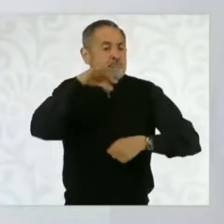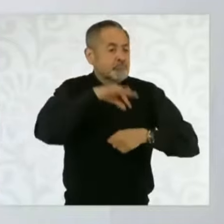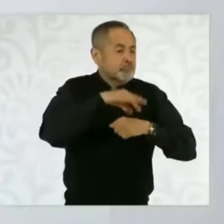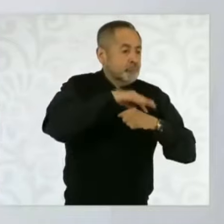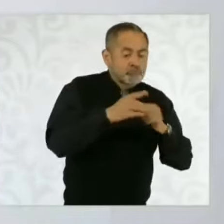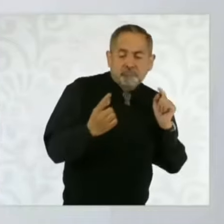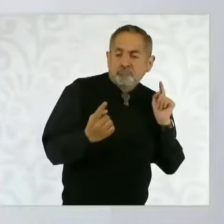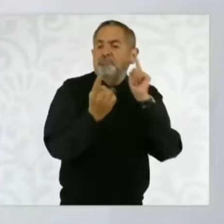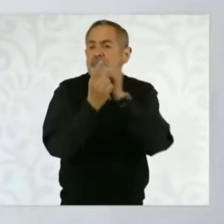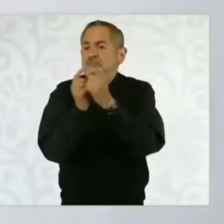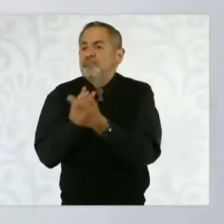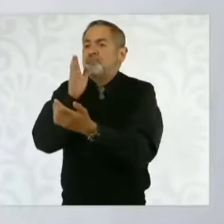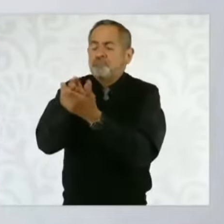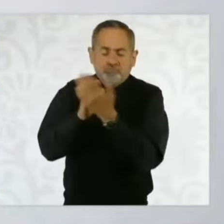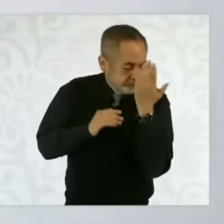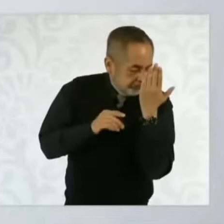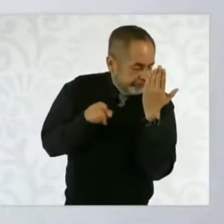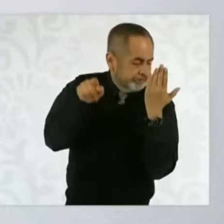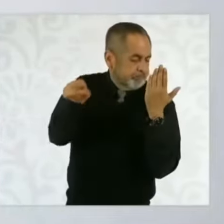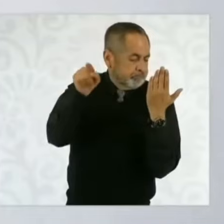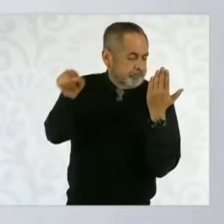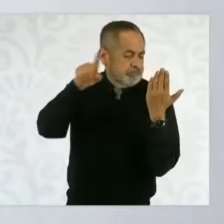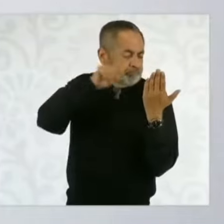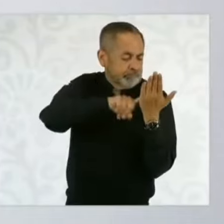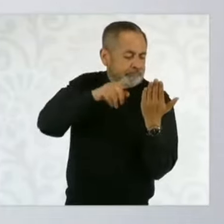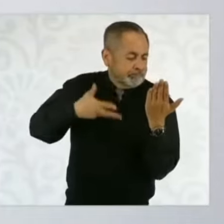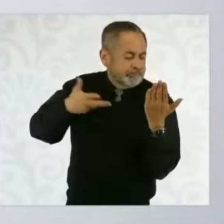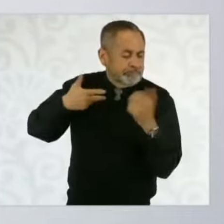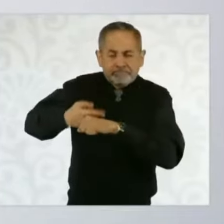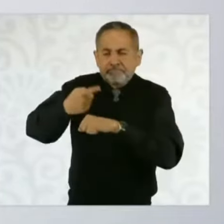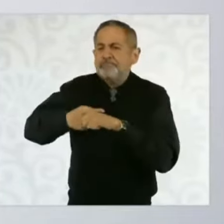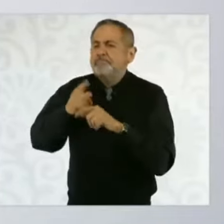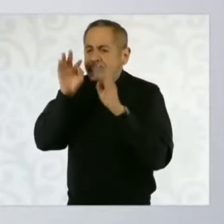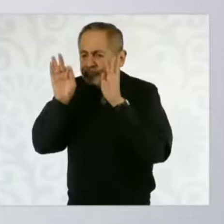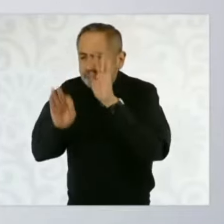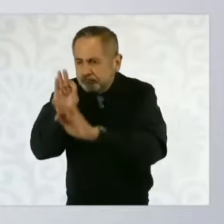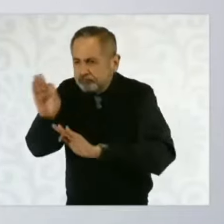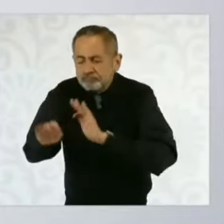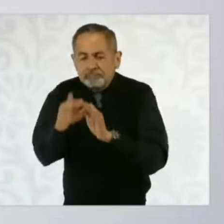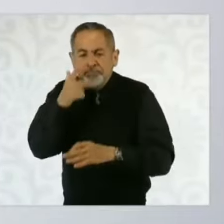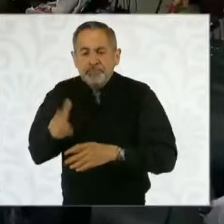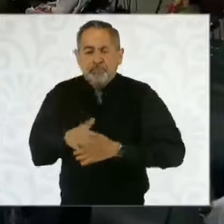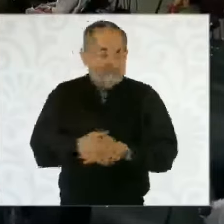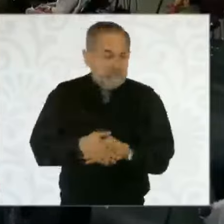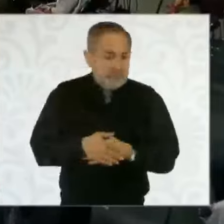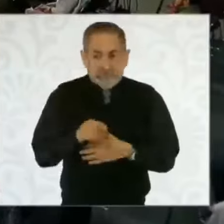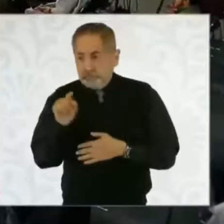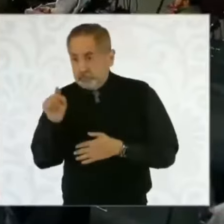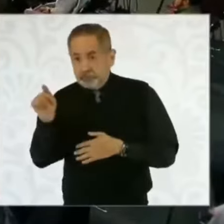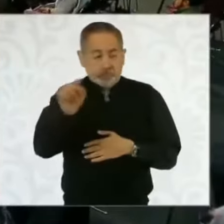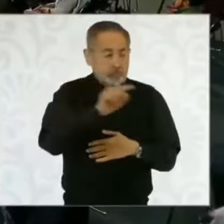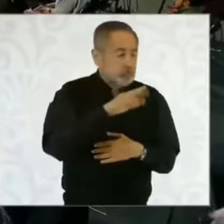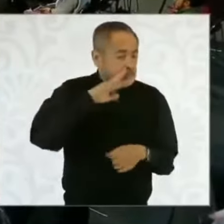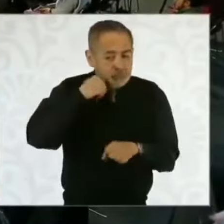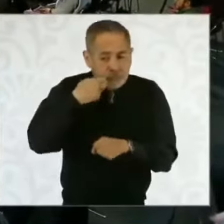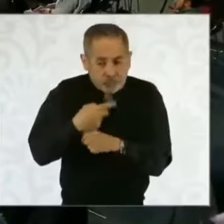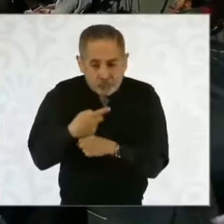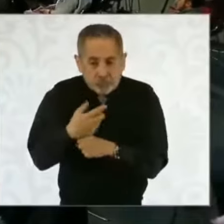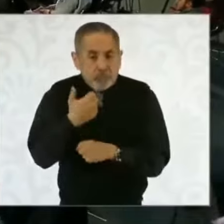enfermero puedan ya tener una información sobre la persona eh es voluntario contestar